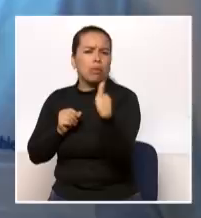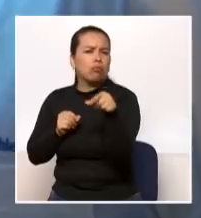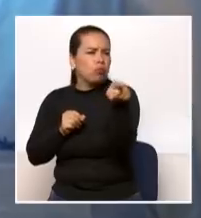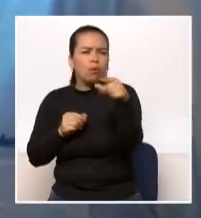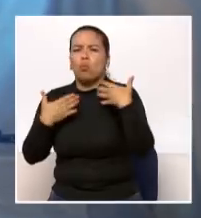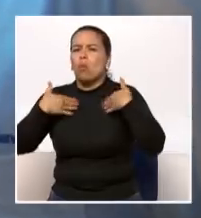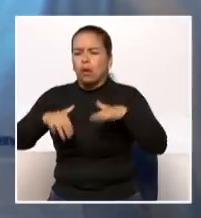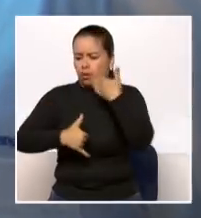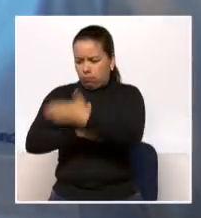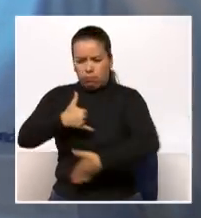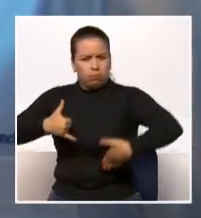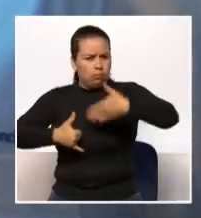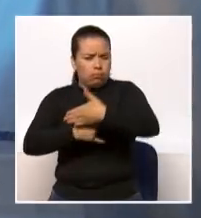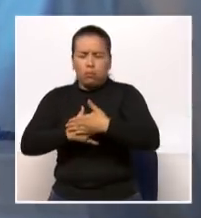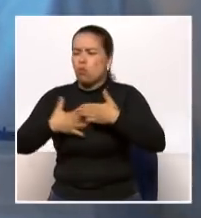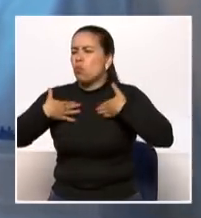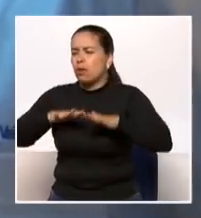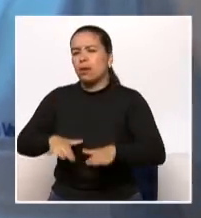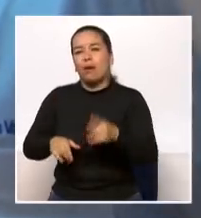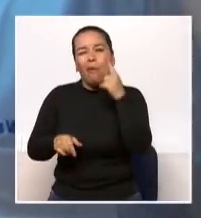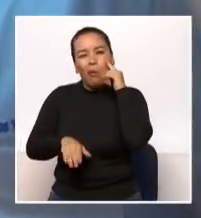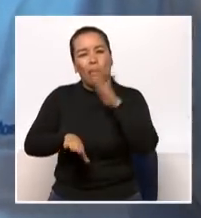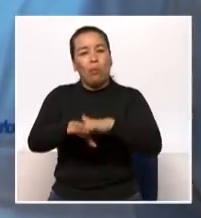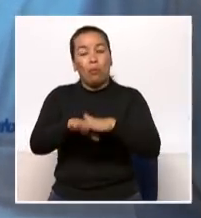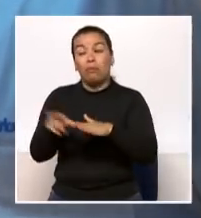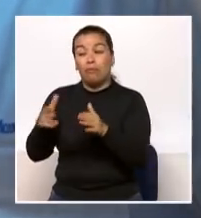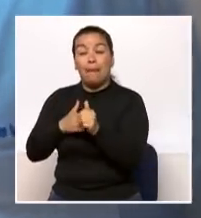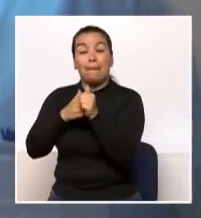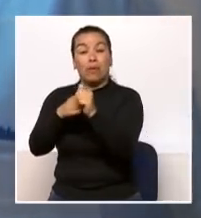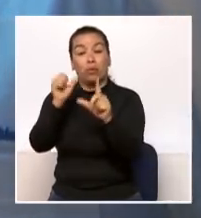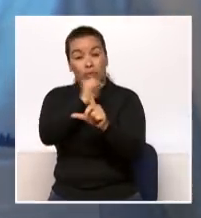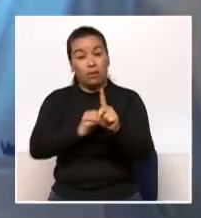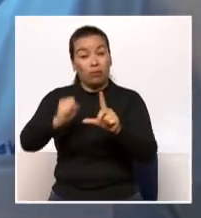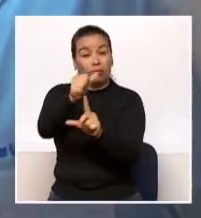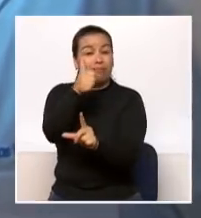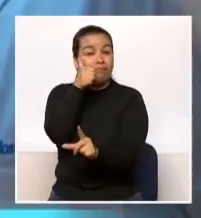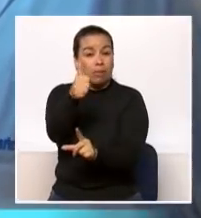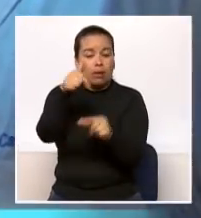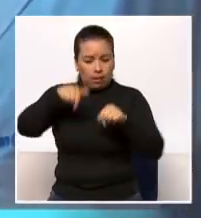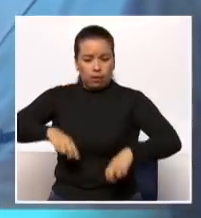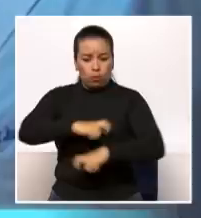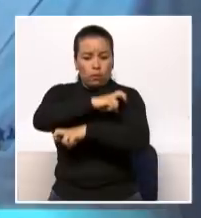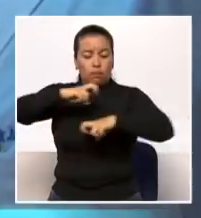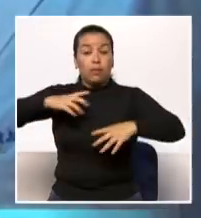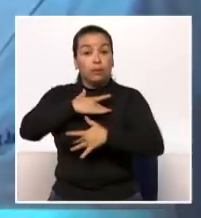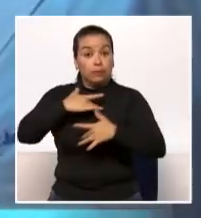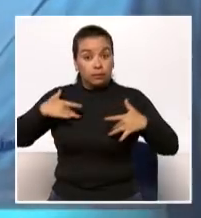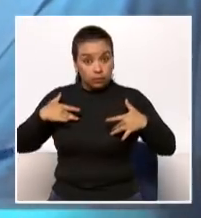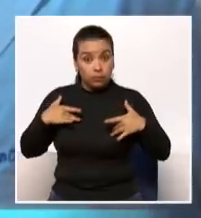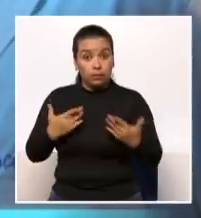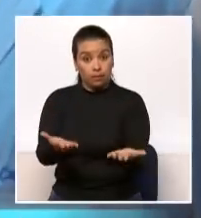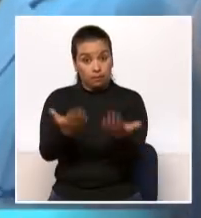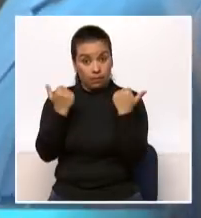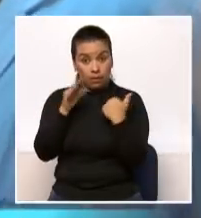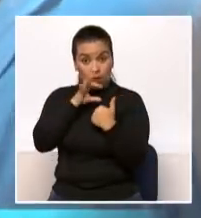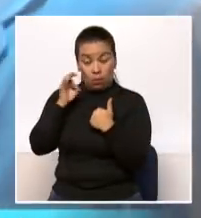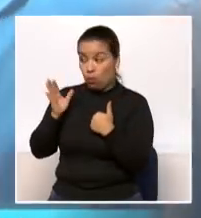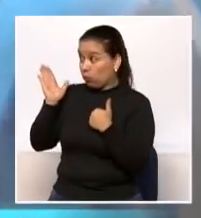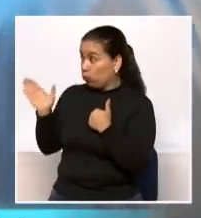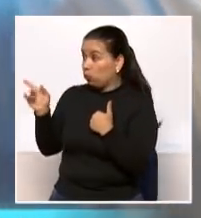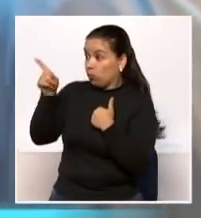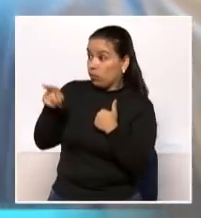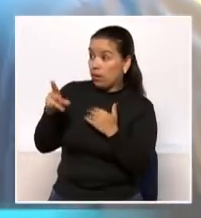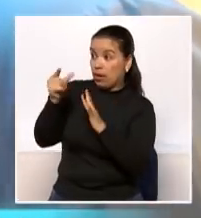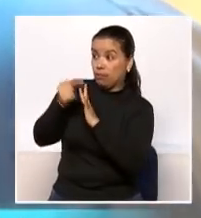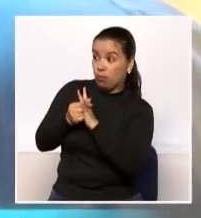cualquier parte del país, pero utilicen este gran método diagnóstico. En nuestro Parque de la Salud, con el doctor Juan Carlos, con su esposa